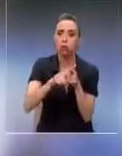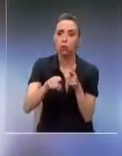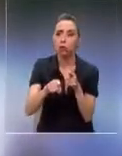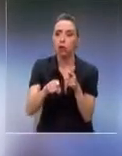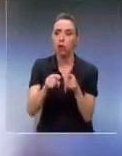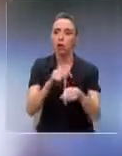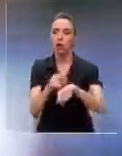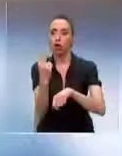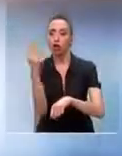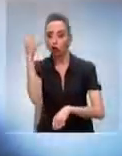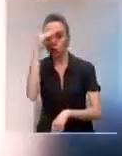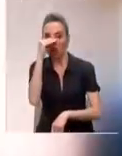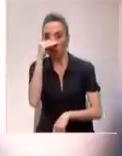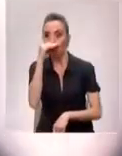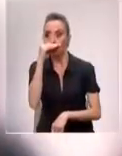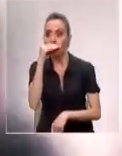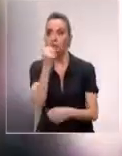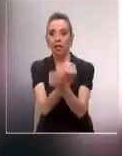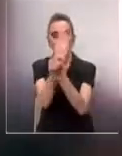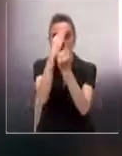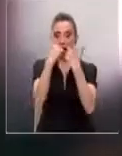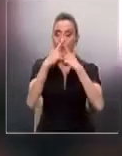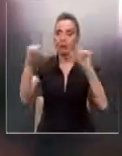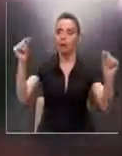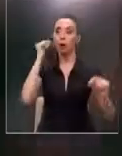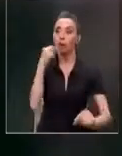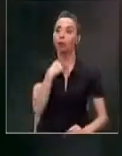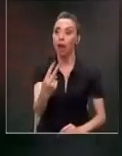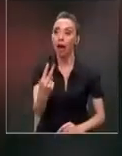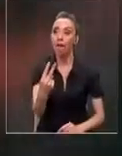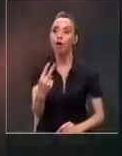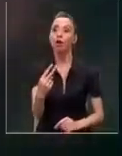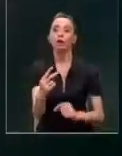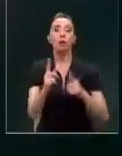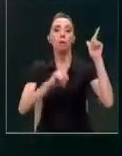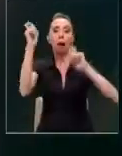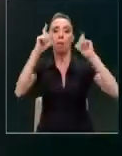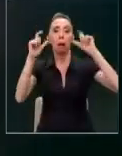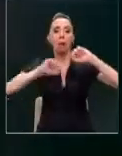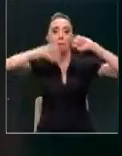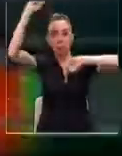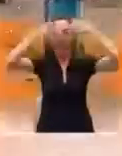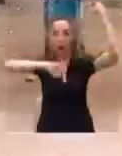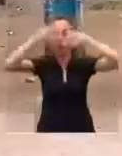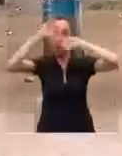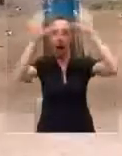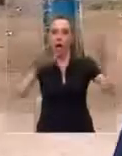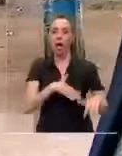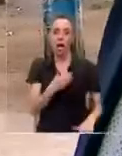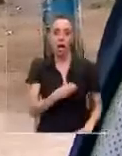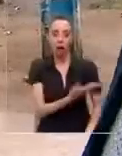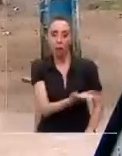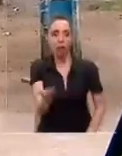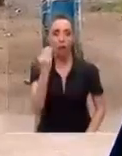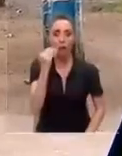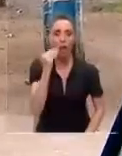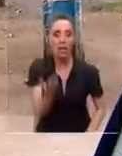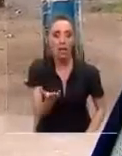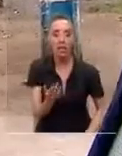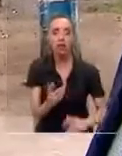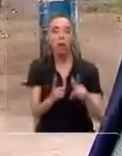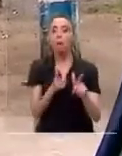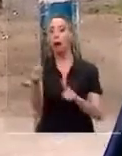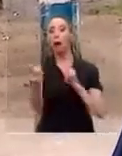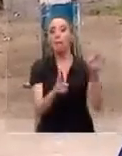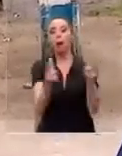A partir de las 12 de la noche, porque a esa hora se va Carabinero, empiezan las balaceras y los fuegos artificiales. Lamentable por los niños, porque claro, si